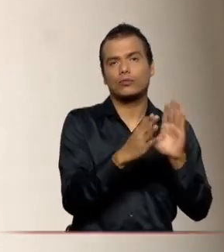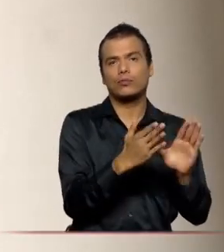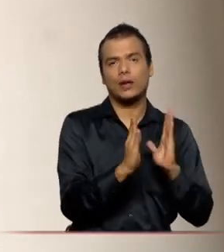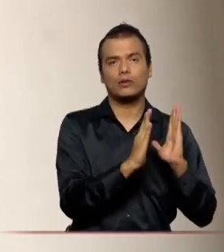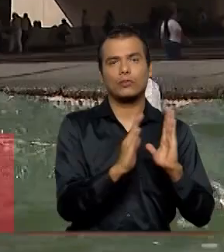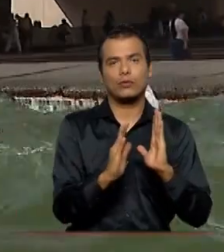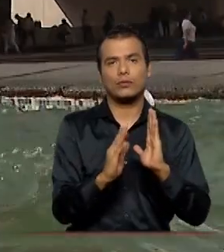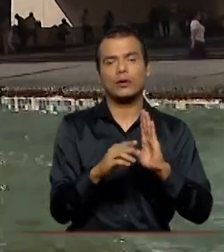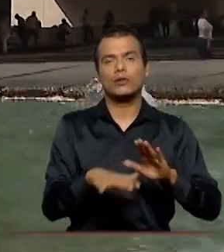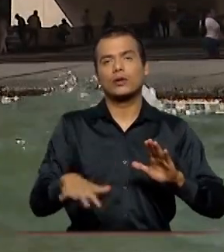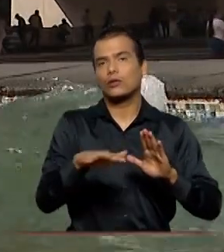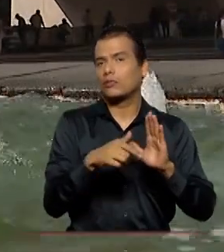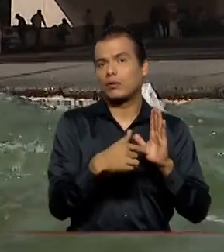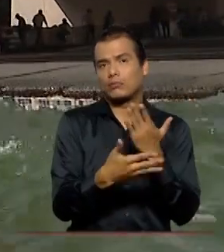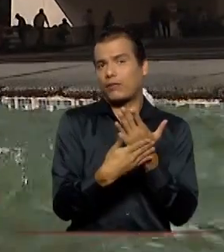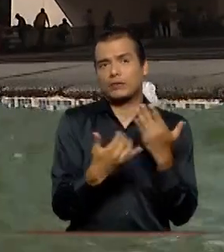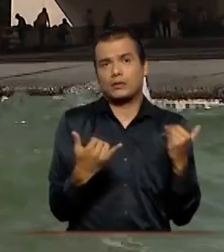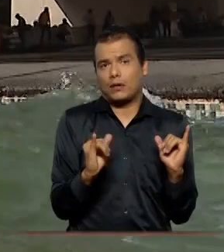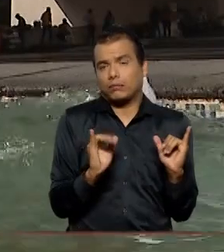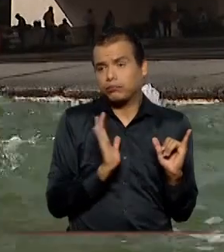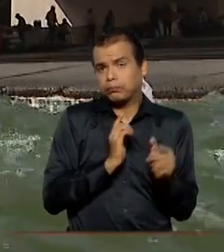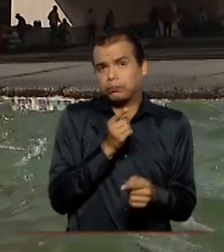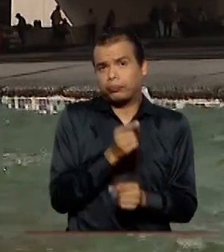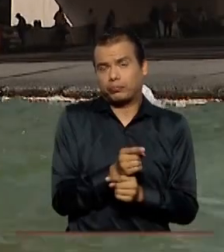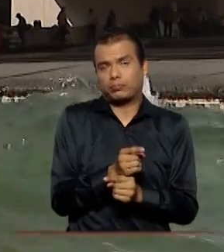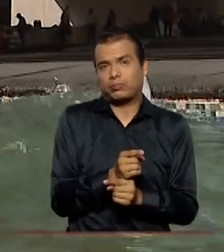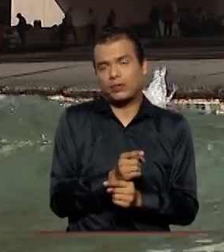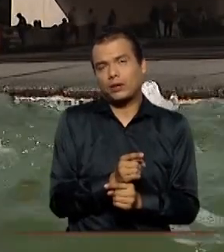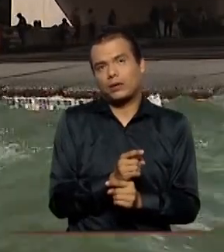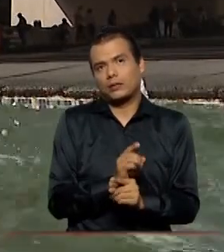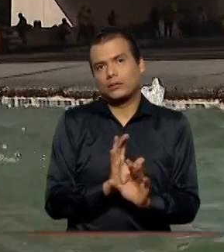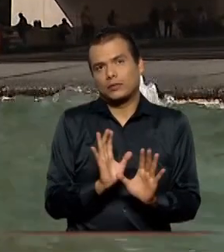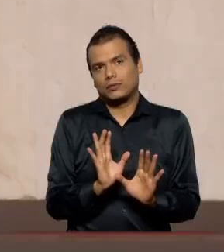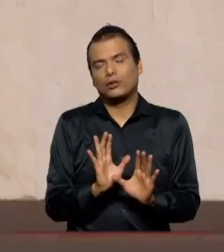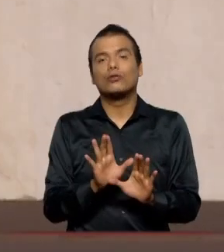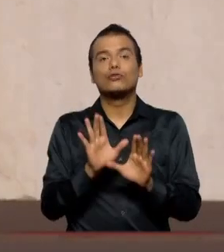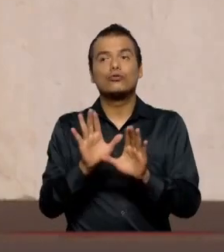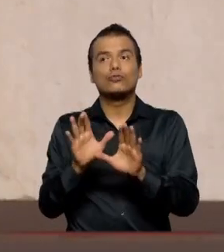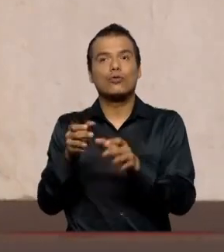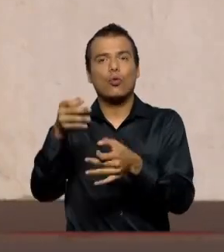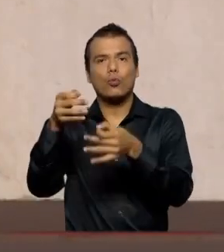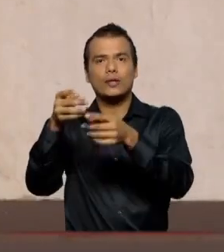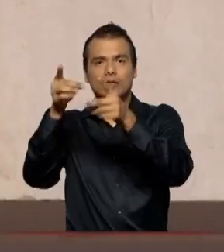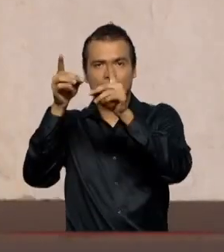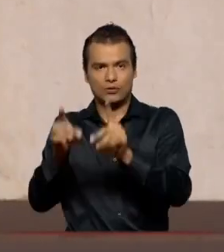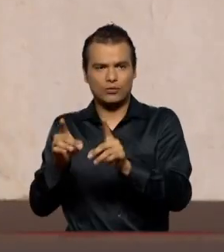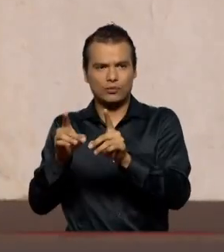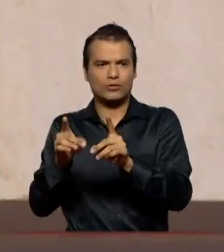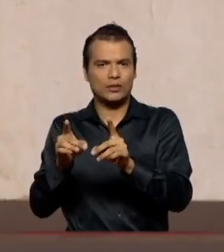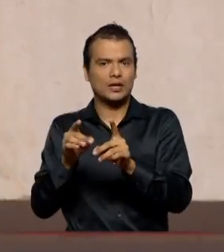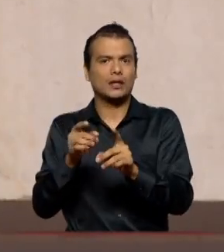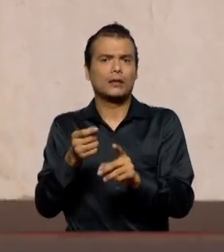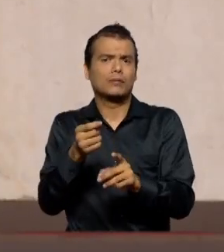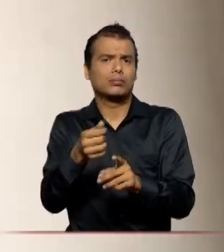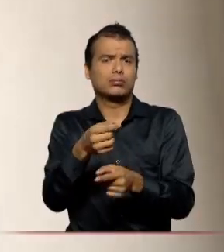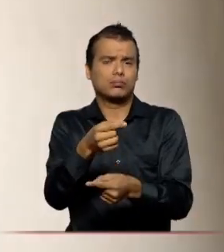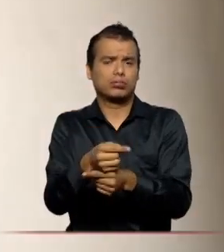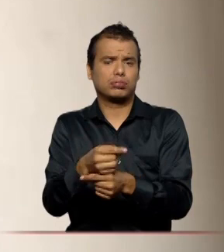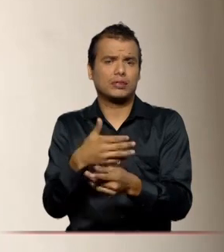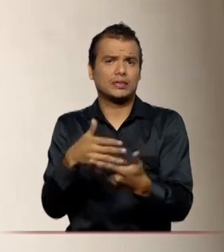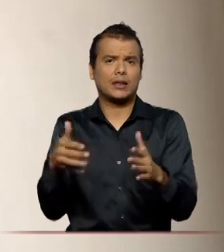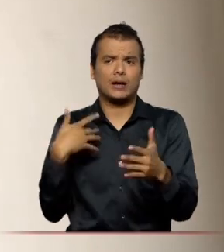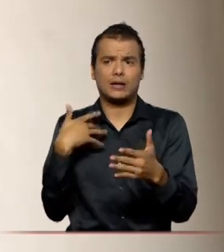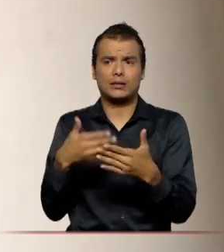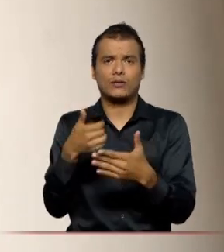legítima y la seguridad jurídica. Actualmente, afortunadamente, coincide esta decisión con los 10 años de la administración después de